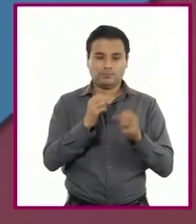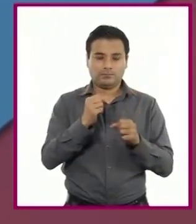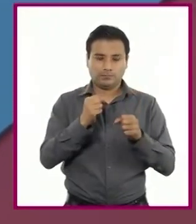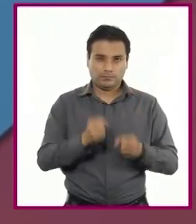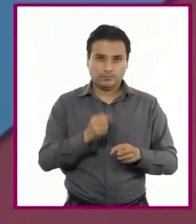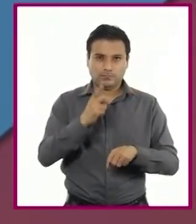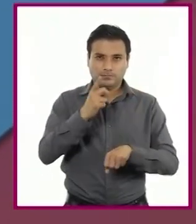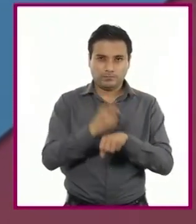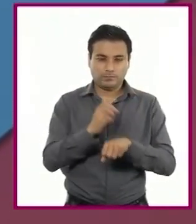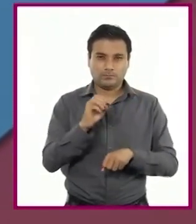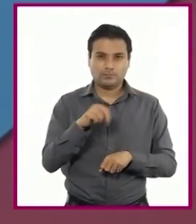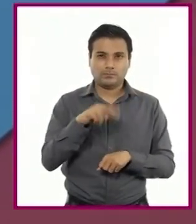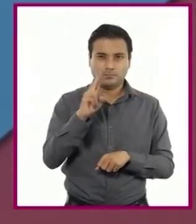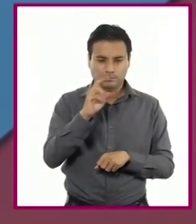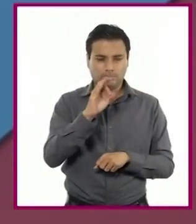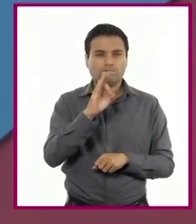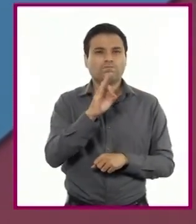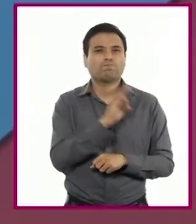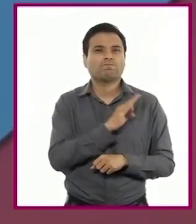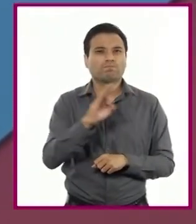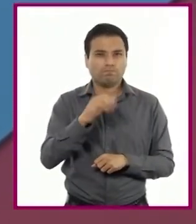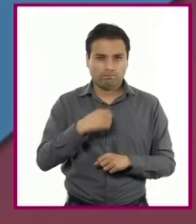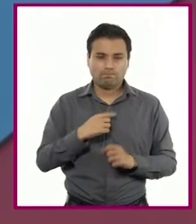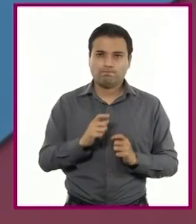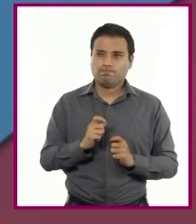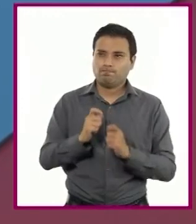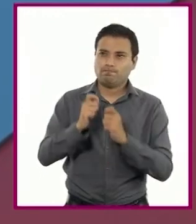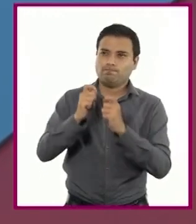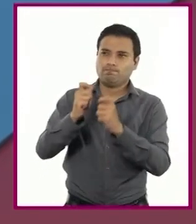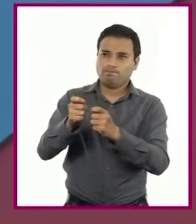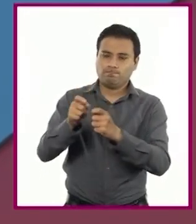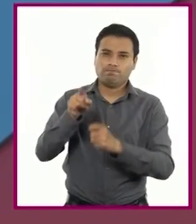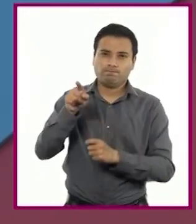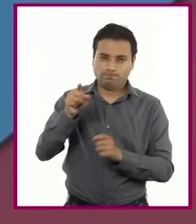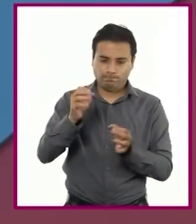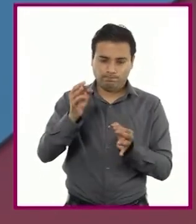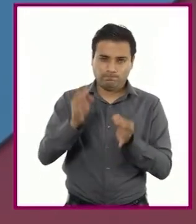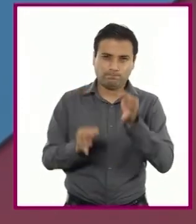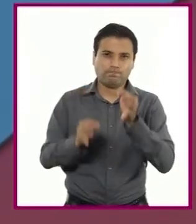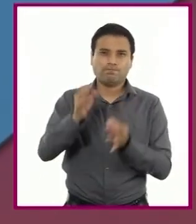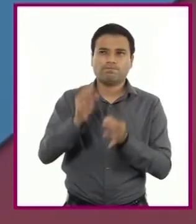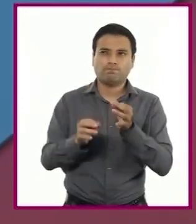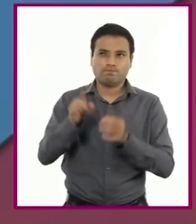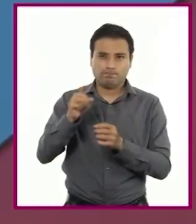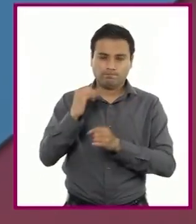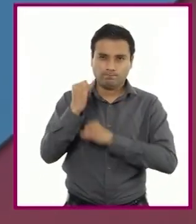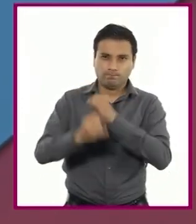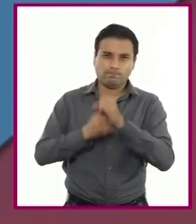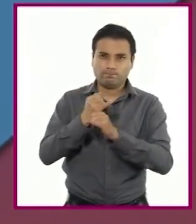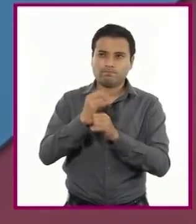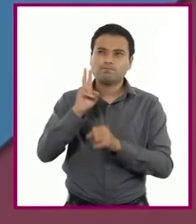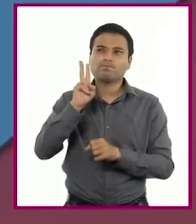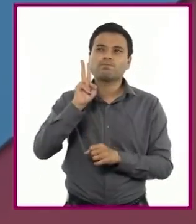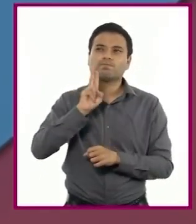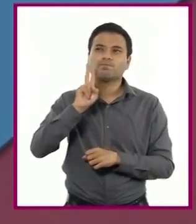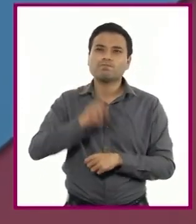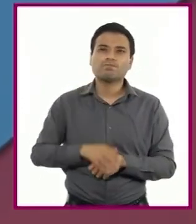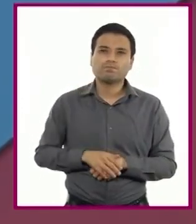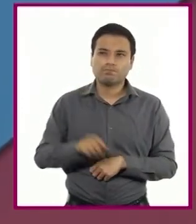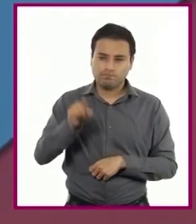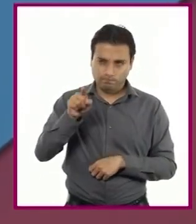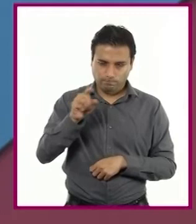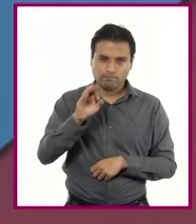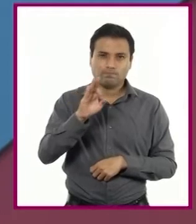Unidas puede remitir la cuestión al Tribunal Penal Internacional para que le conceda su